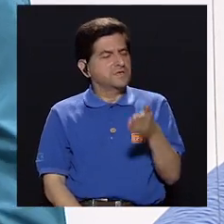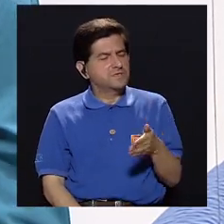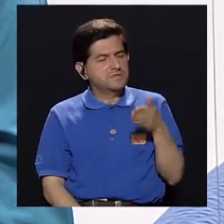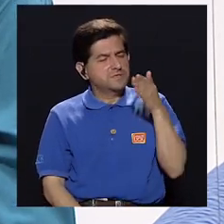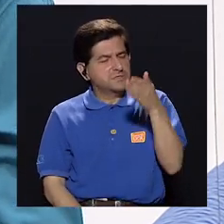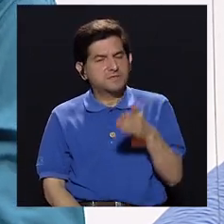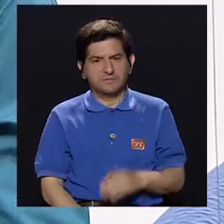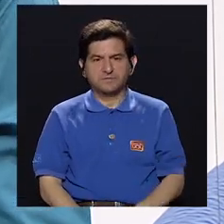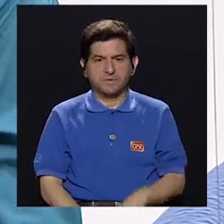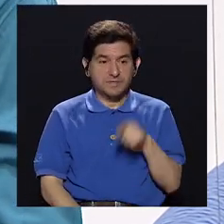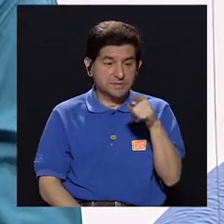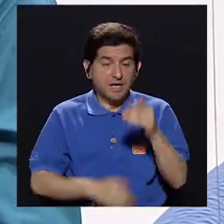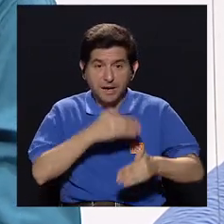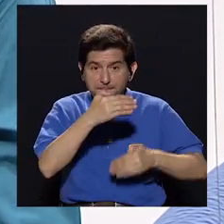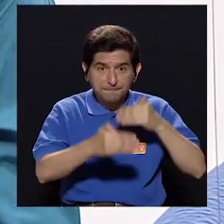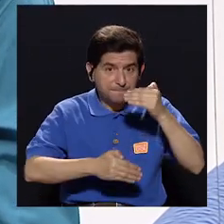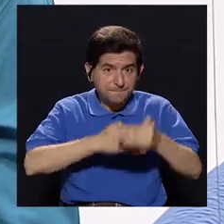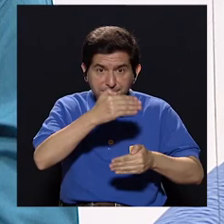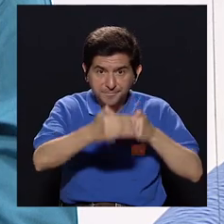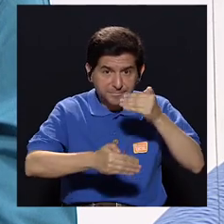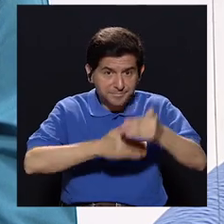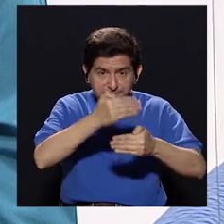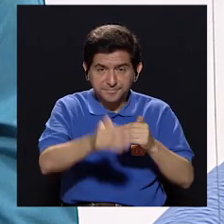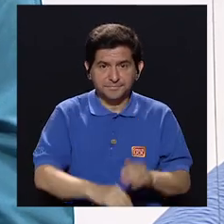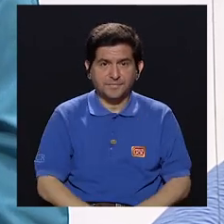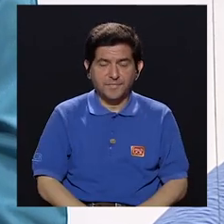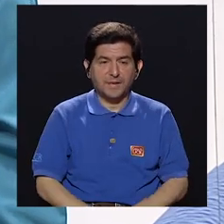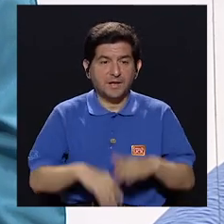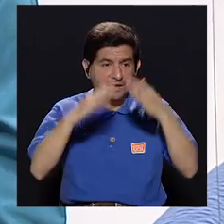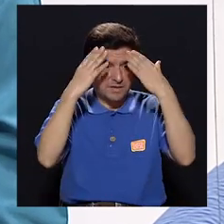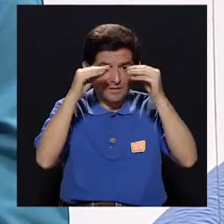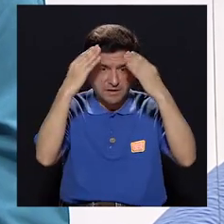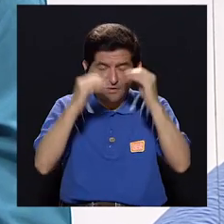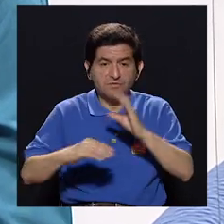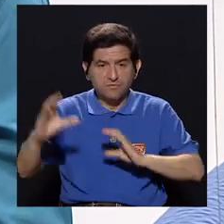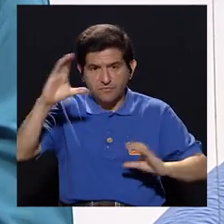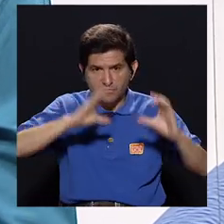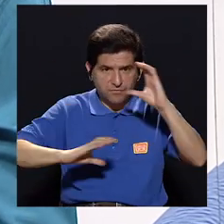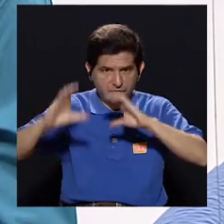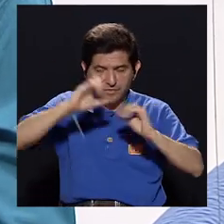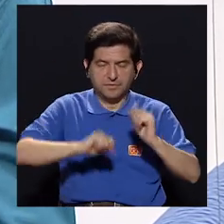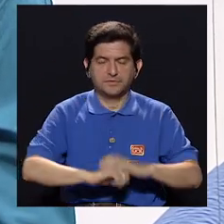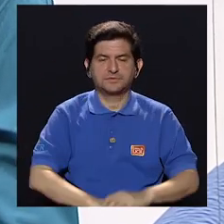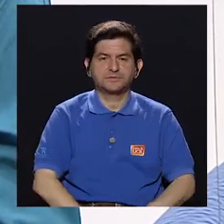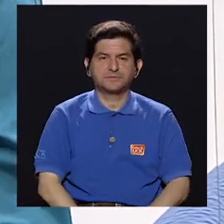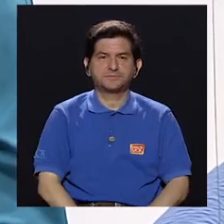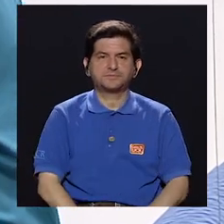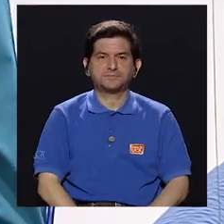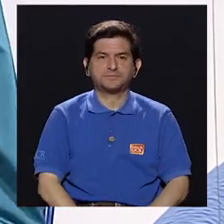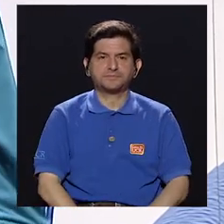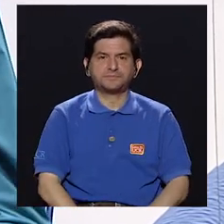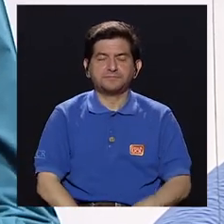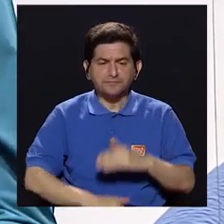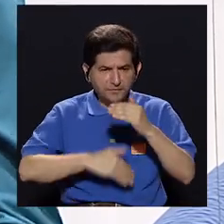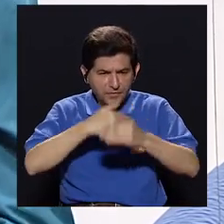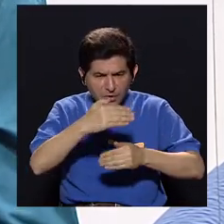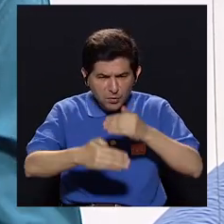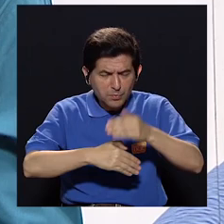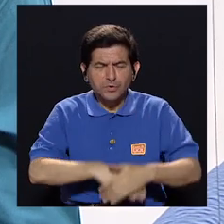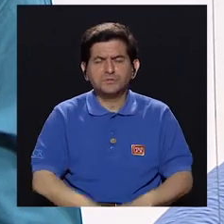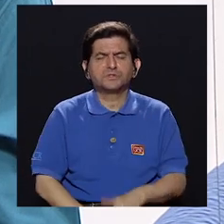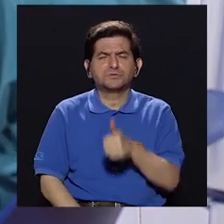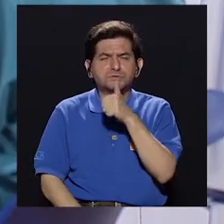que pueden ser estos estos procesos de de información científica Adam procesos de mucha